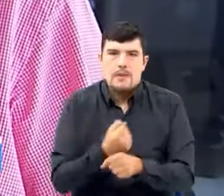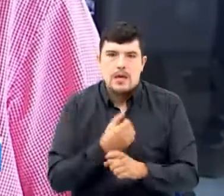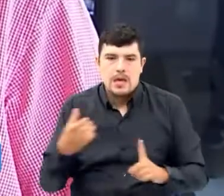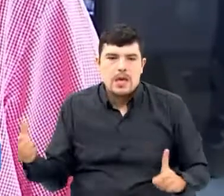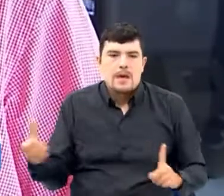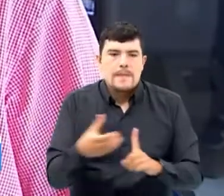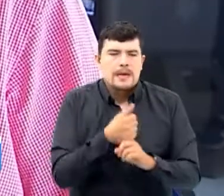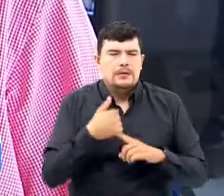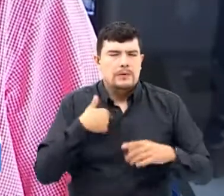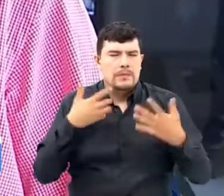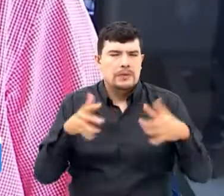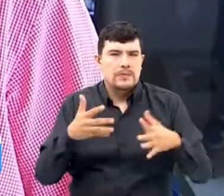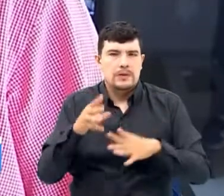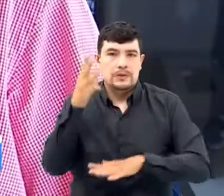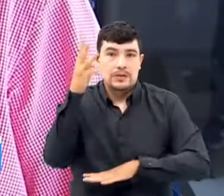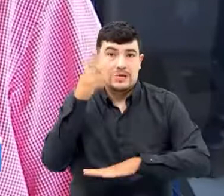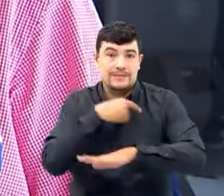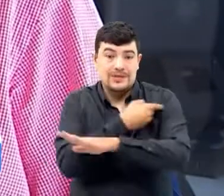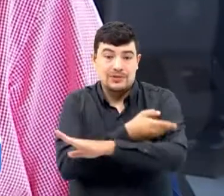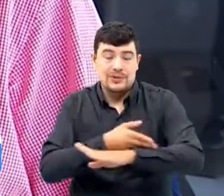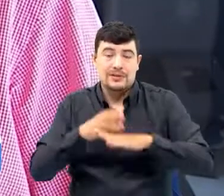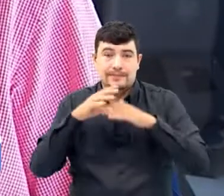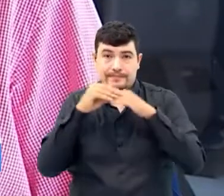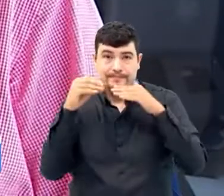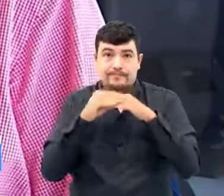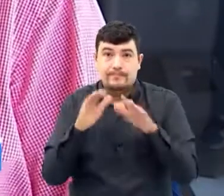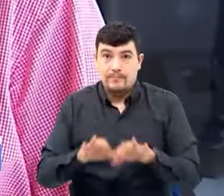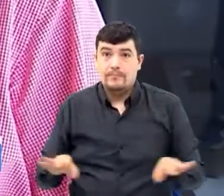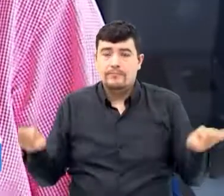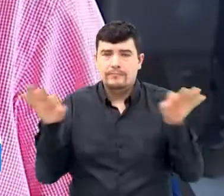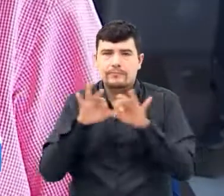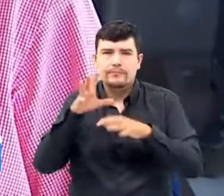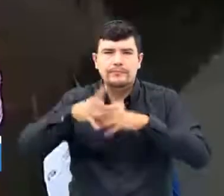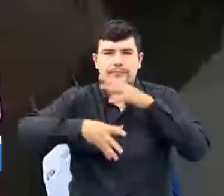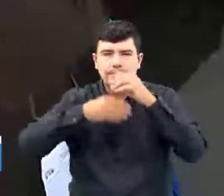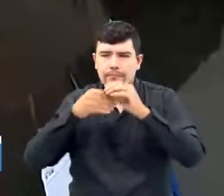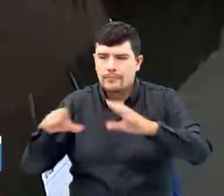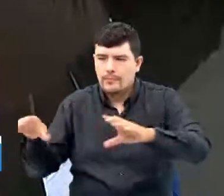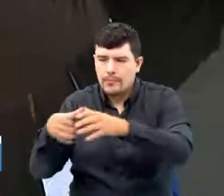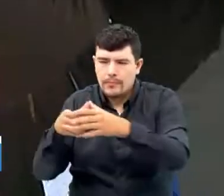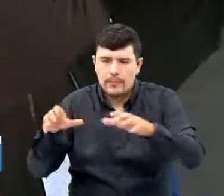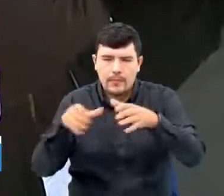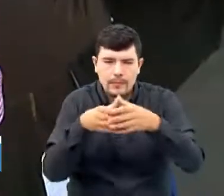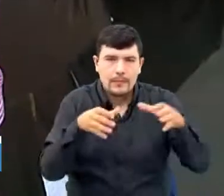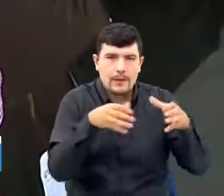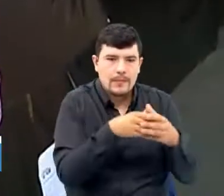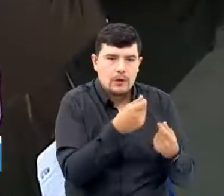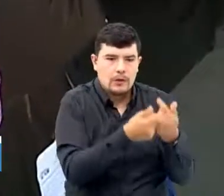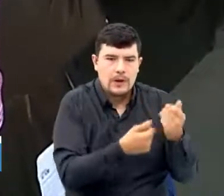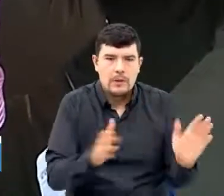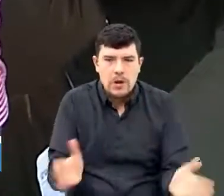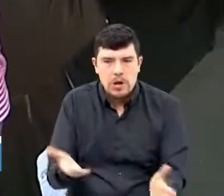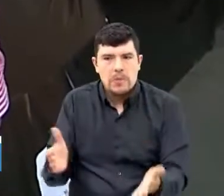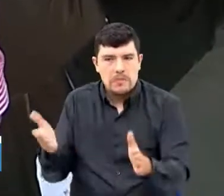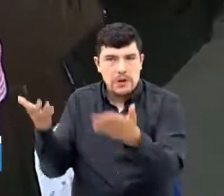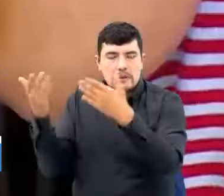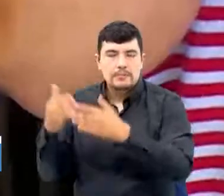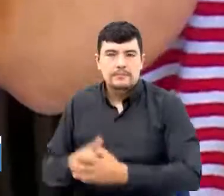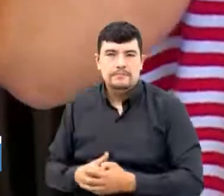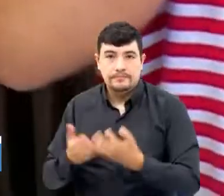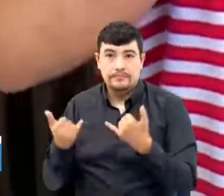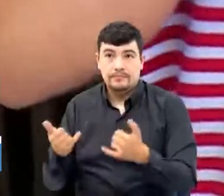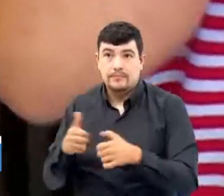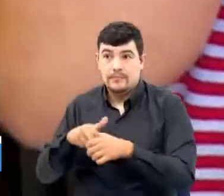3 millones de dólares. Y lo más importante, esta reactivación de todos los sectores. Incluso las operaciones aduaneras y logísticas